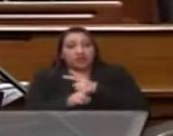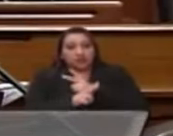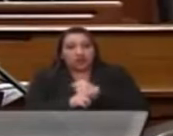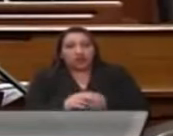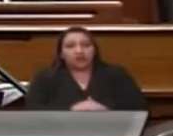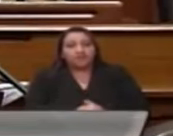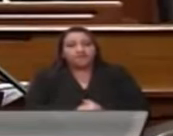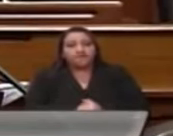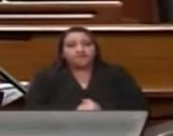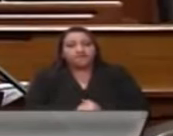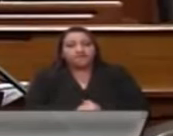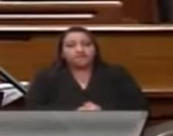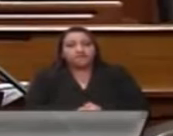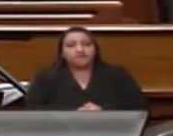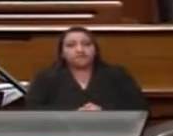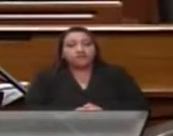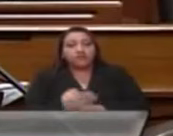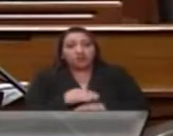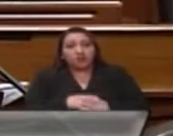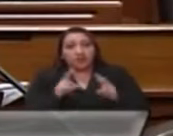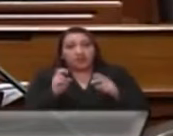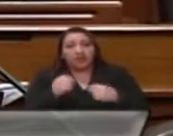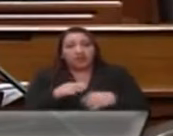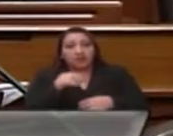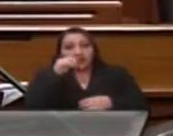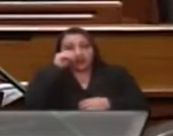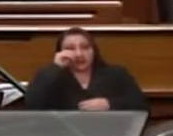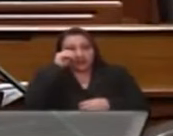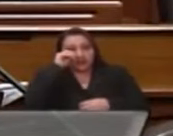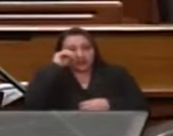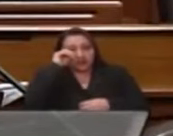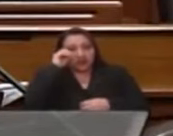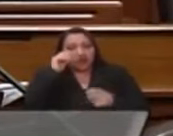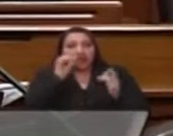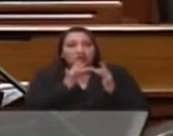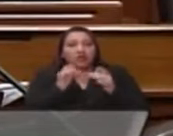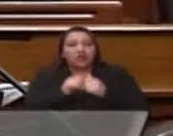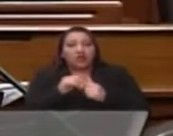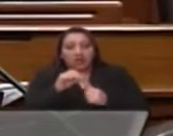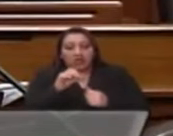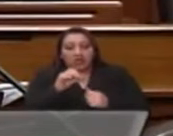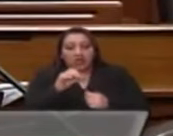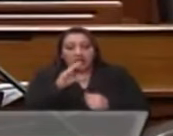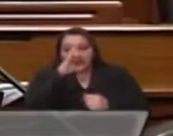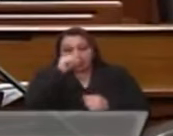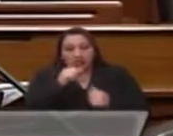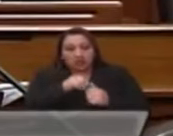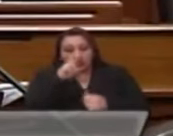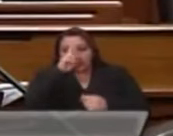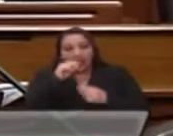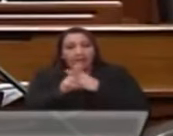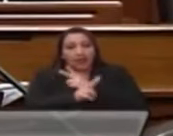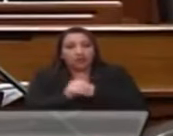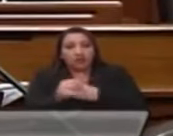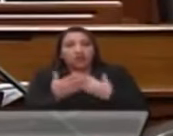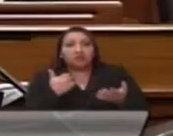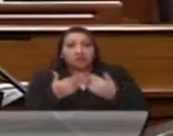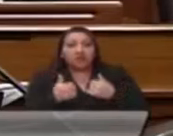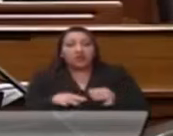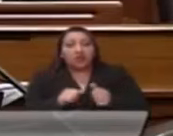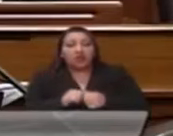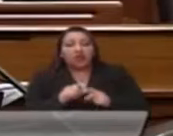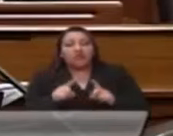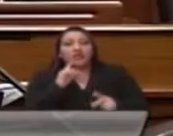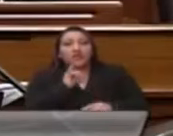Venezuela. Sobre el particular, se está coordinando con la Embajada y los consulados del Perú en Venezuela, así como